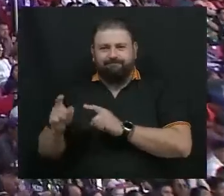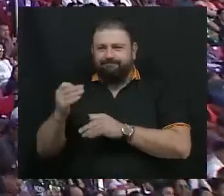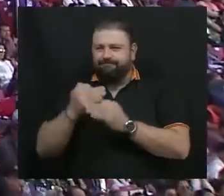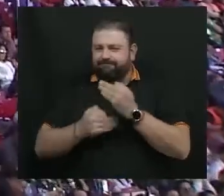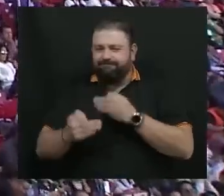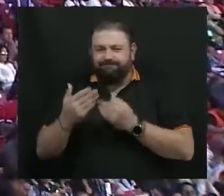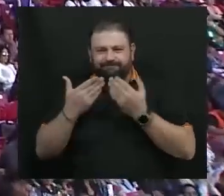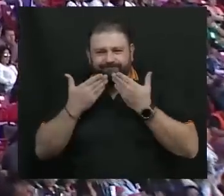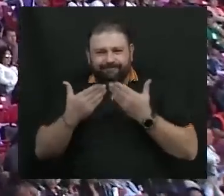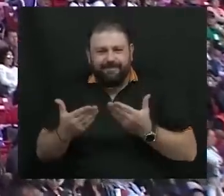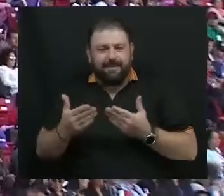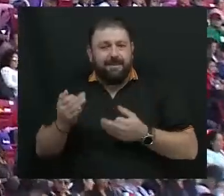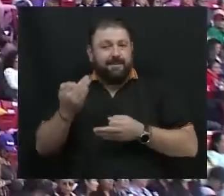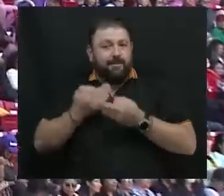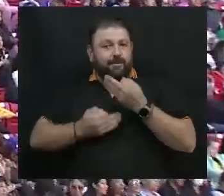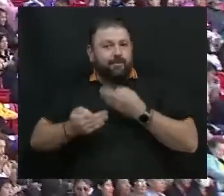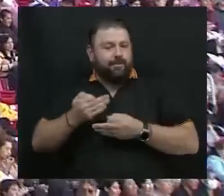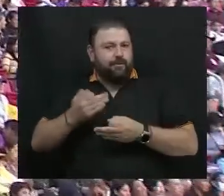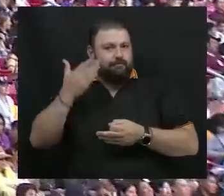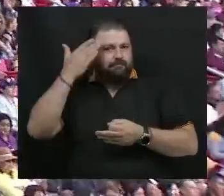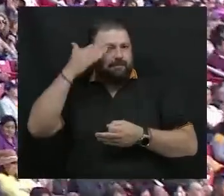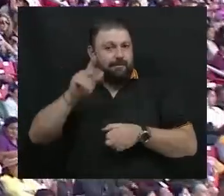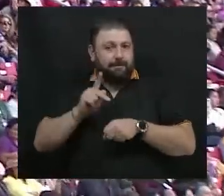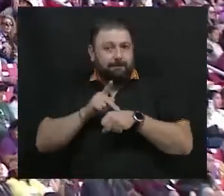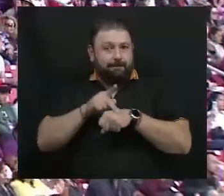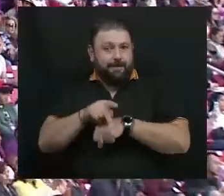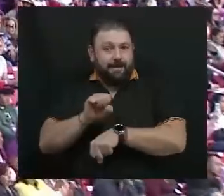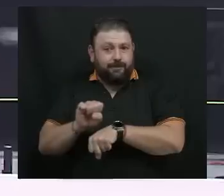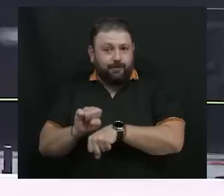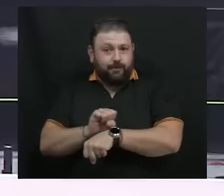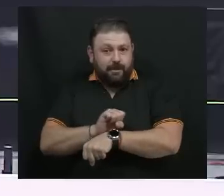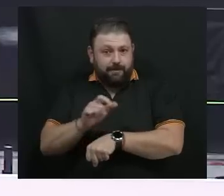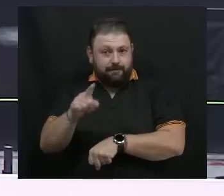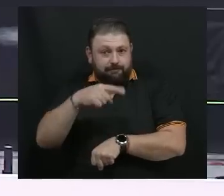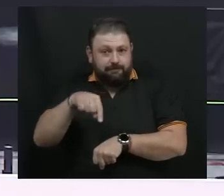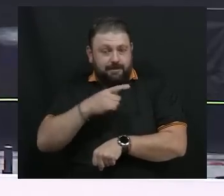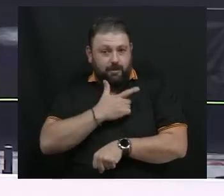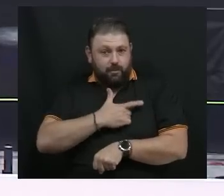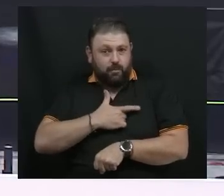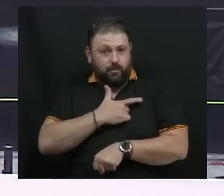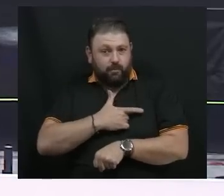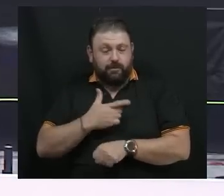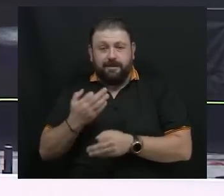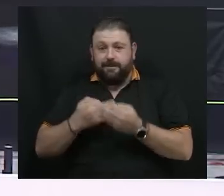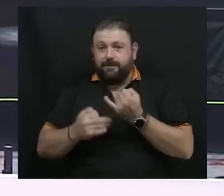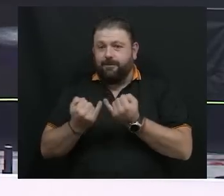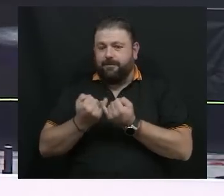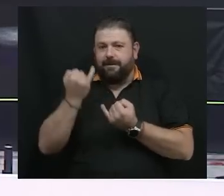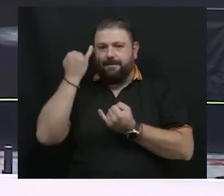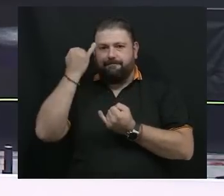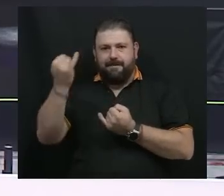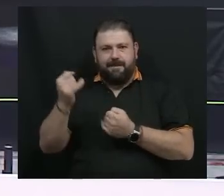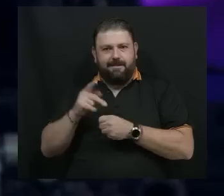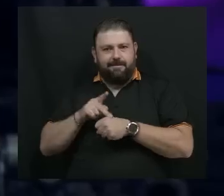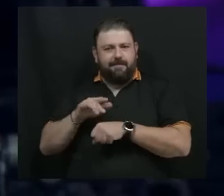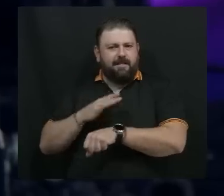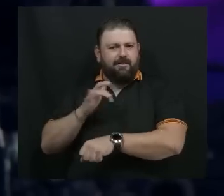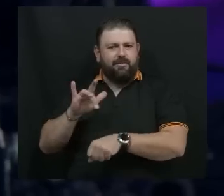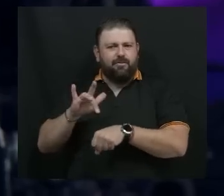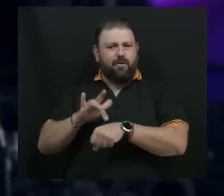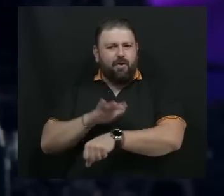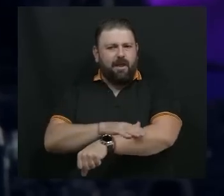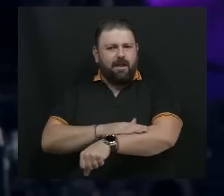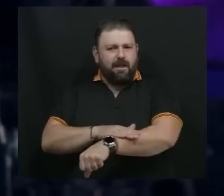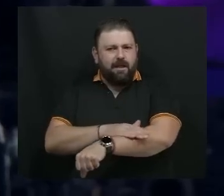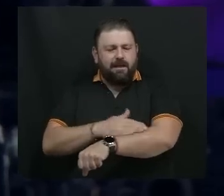caricia suave, ¿a quien no le gusta? Gracias a esta maravillosa línea de belleza, ¿cuántas personas están cambiando